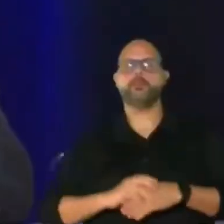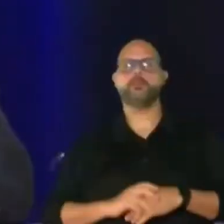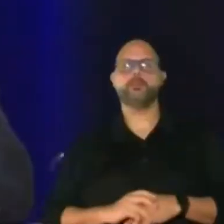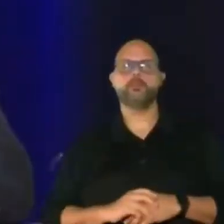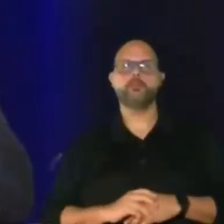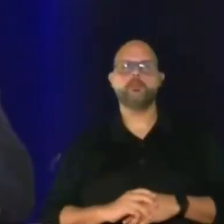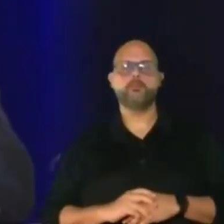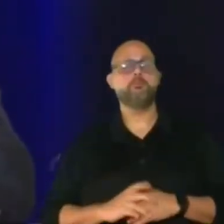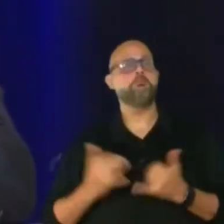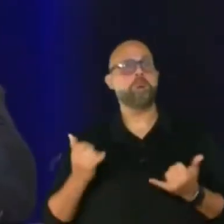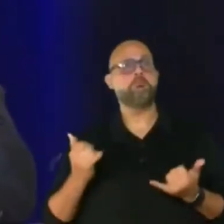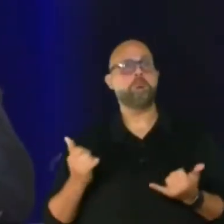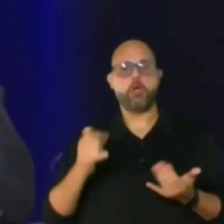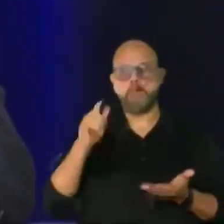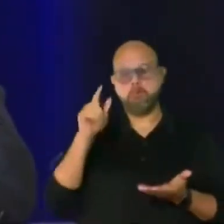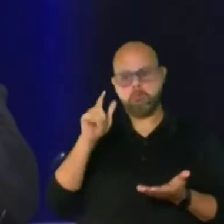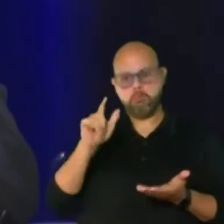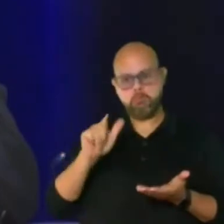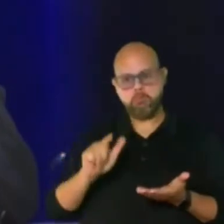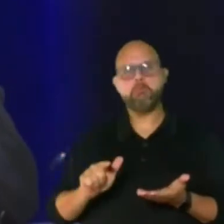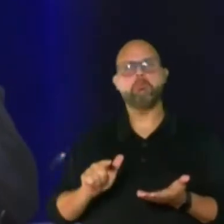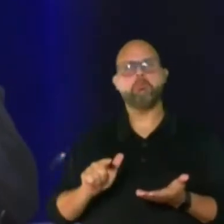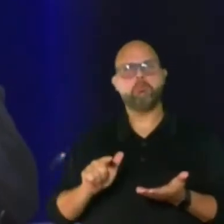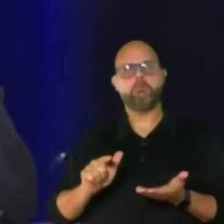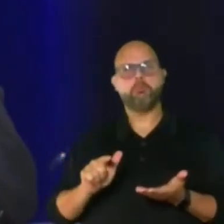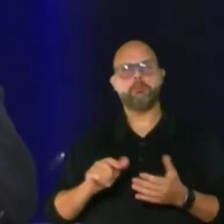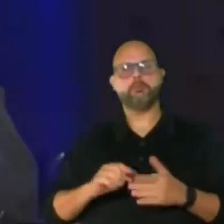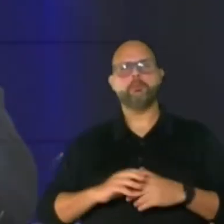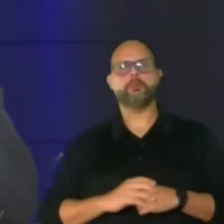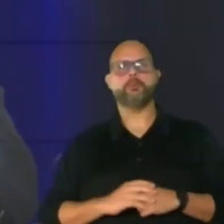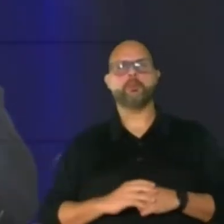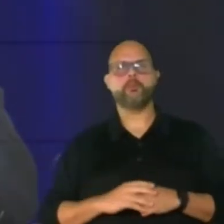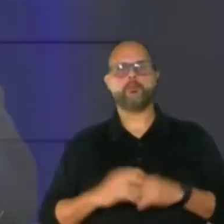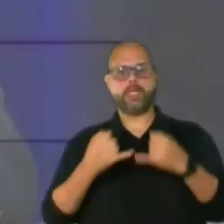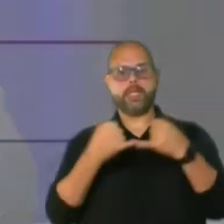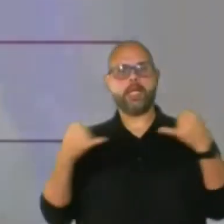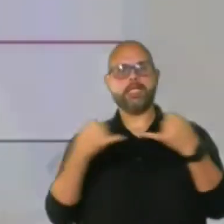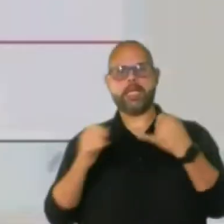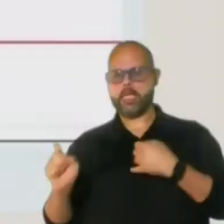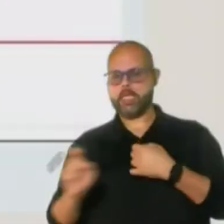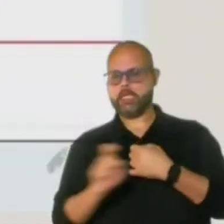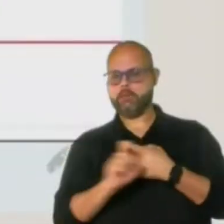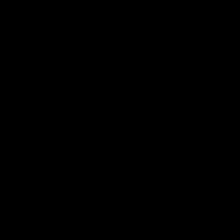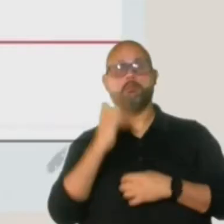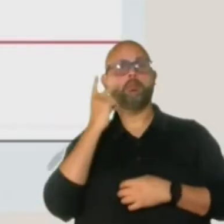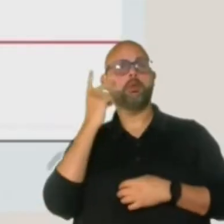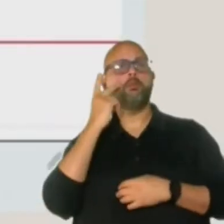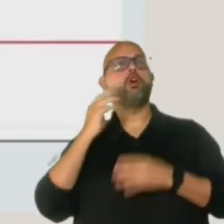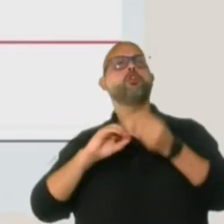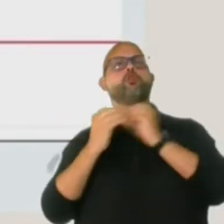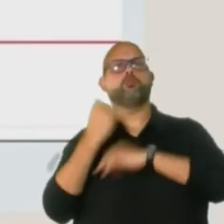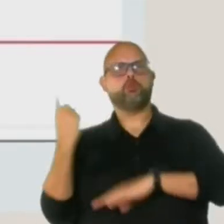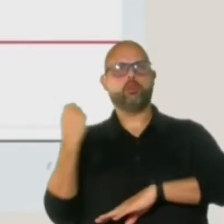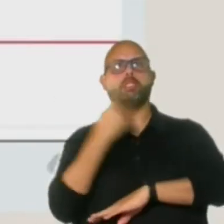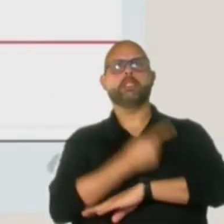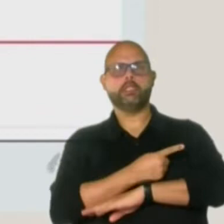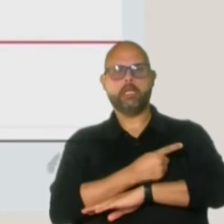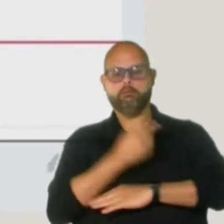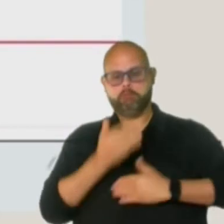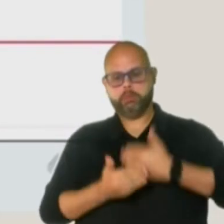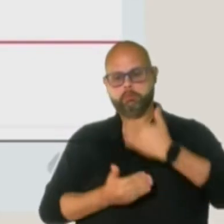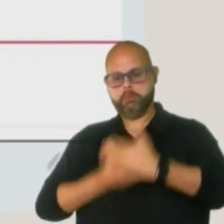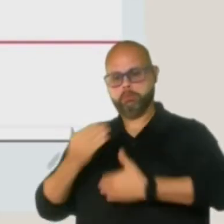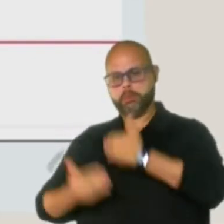bastante bajo. En la línea de X vemos el número de días según transcurren los días,